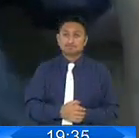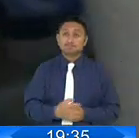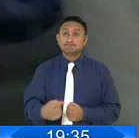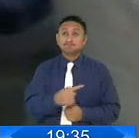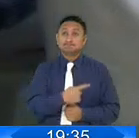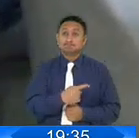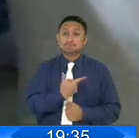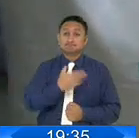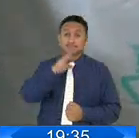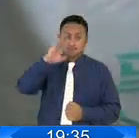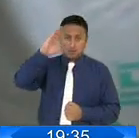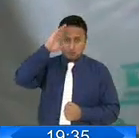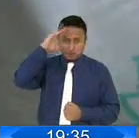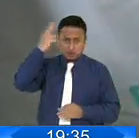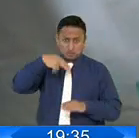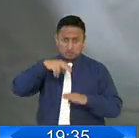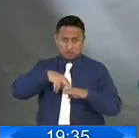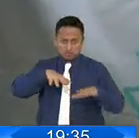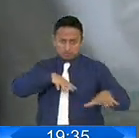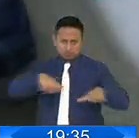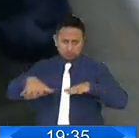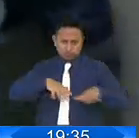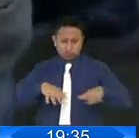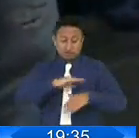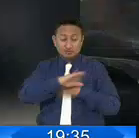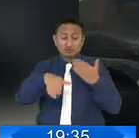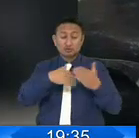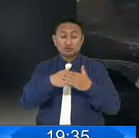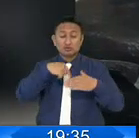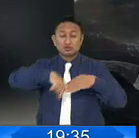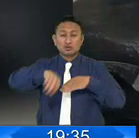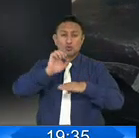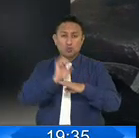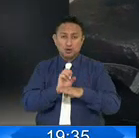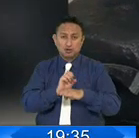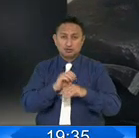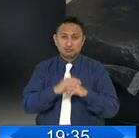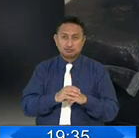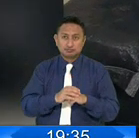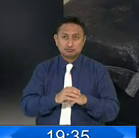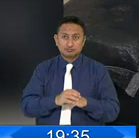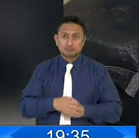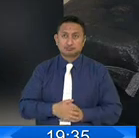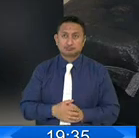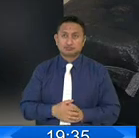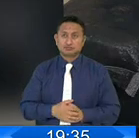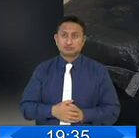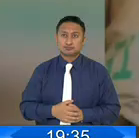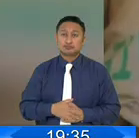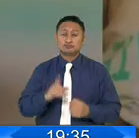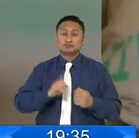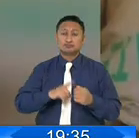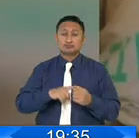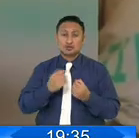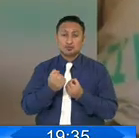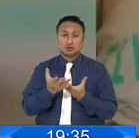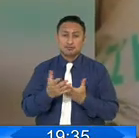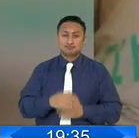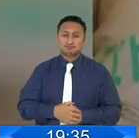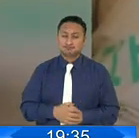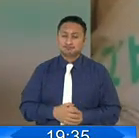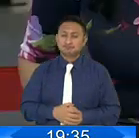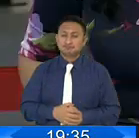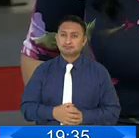de los operativos ejecutados por la Policía Nacional en todo el territorio ecuatoriano en las últimas horas. En Quito informó Adriana